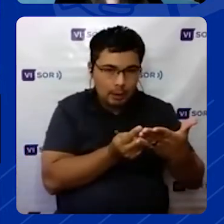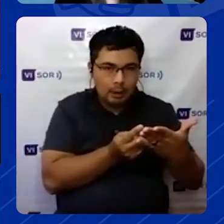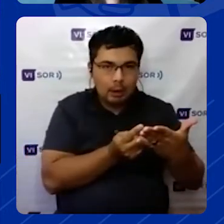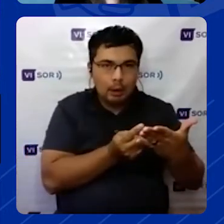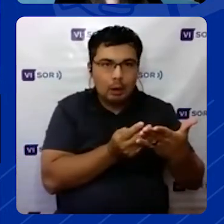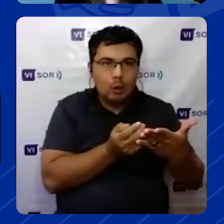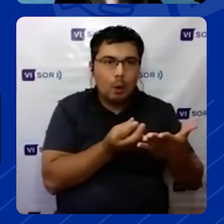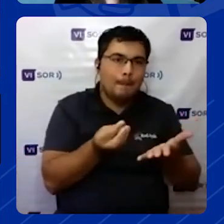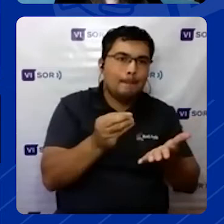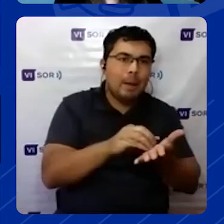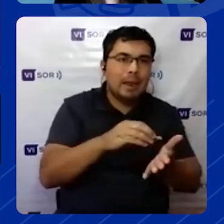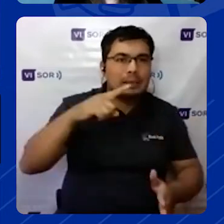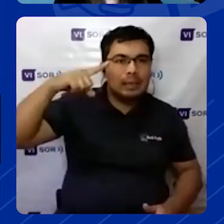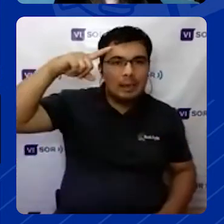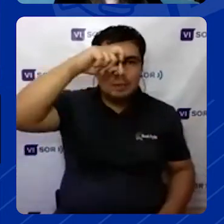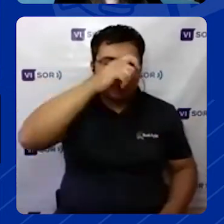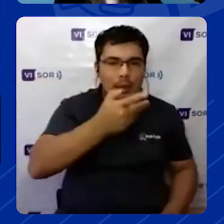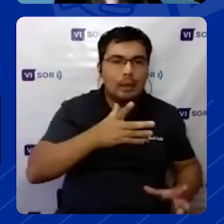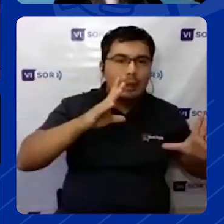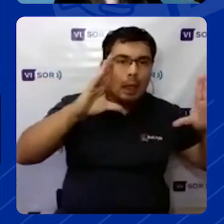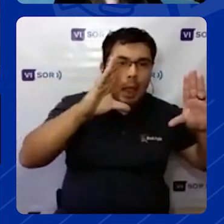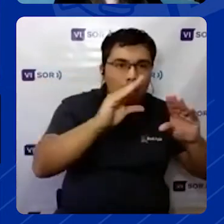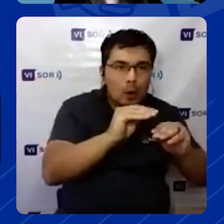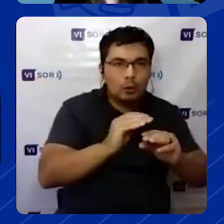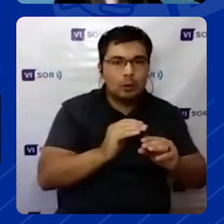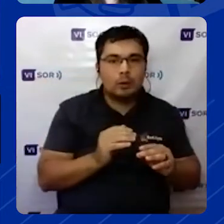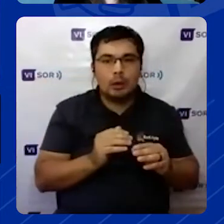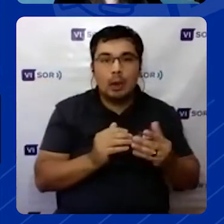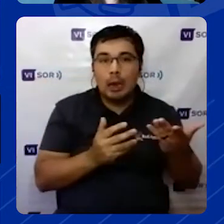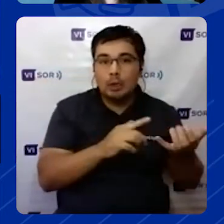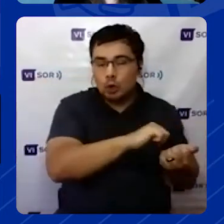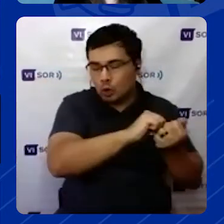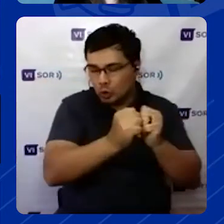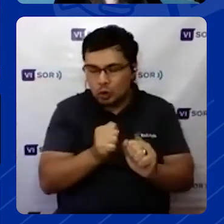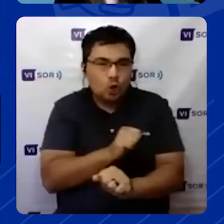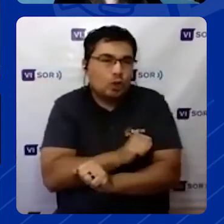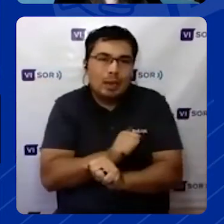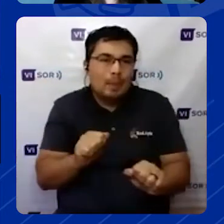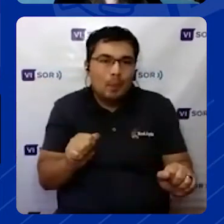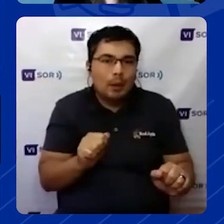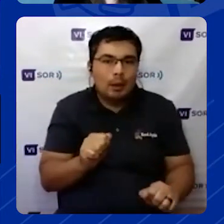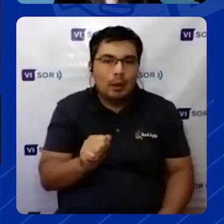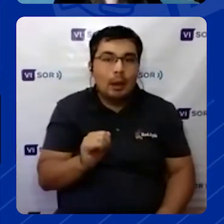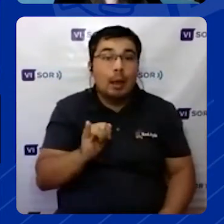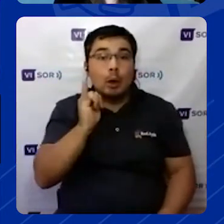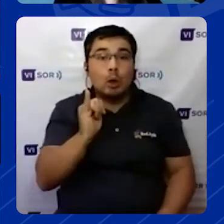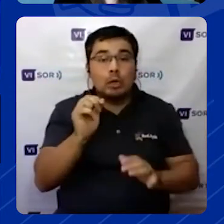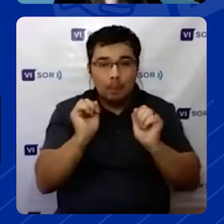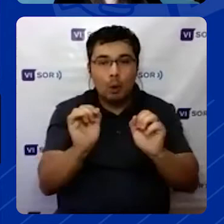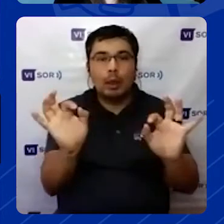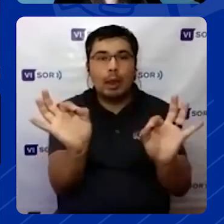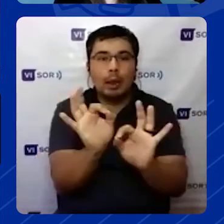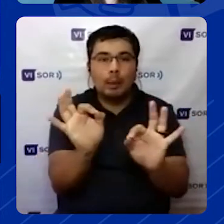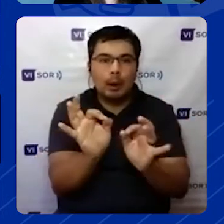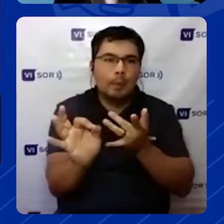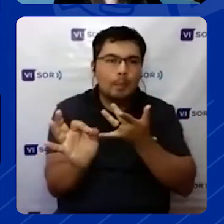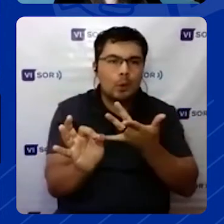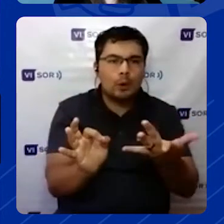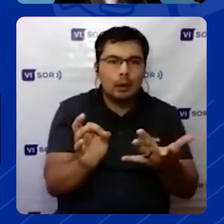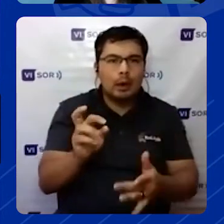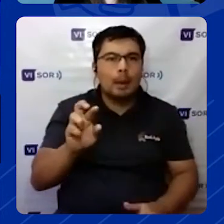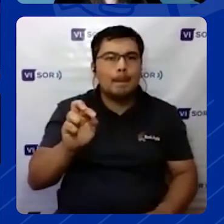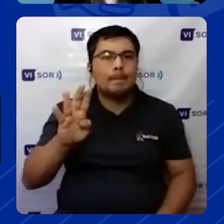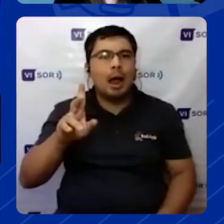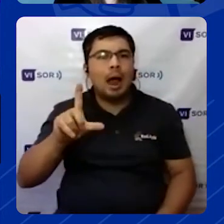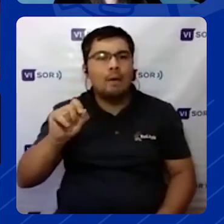pueden explicar por qué Pablo Neruda escribió esa poesía, por qué utilizaba esas imágenes y por qué jugaba